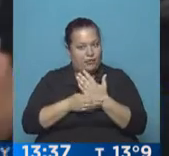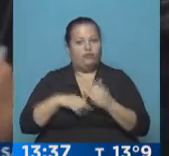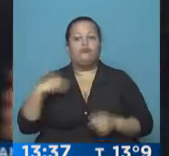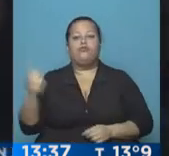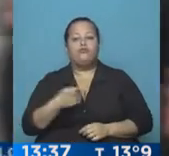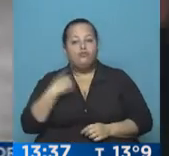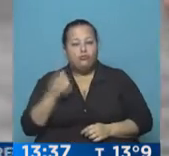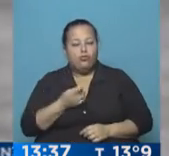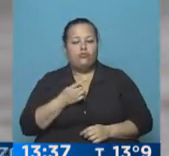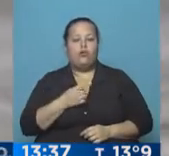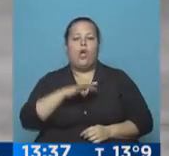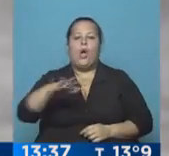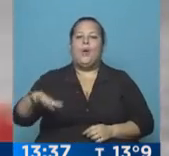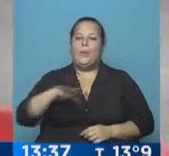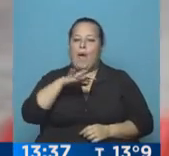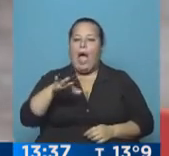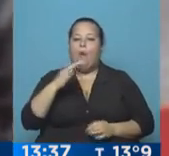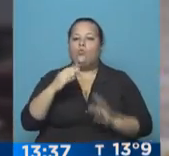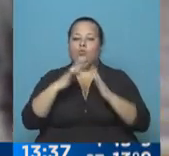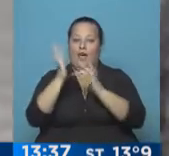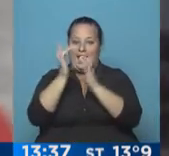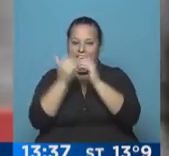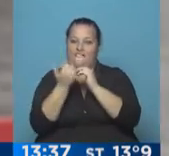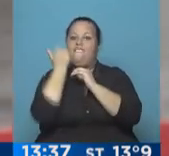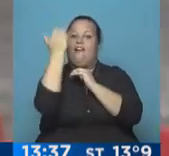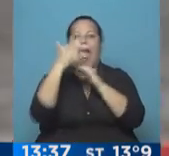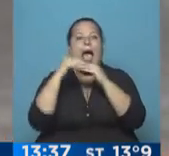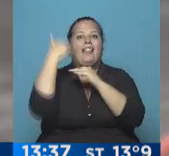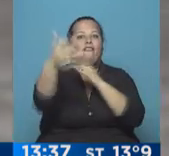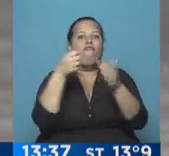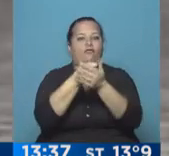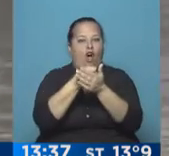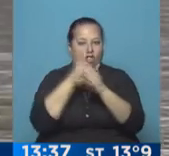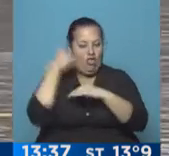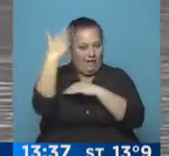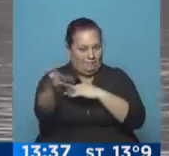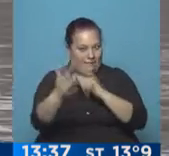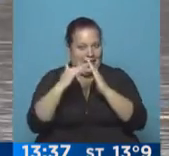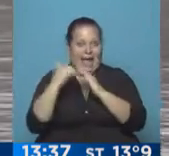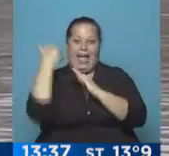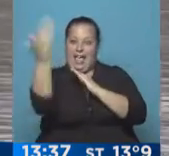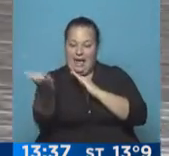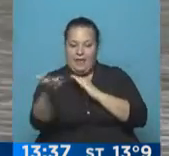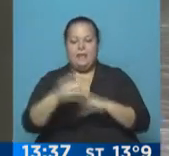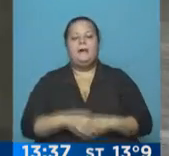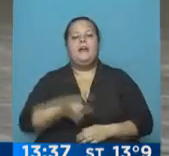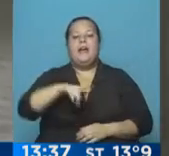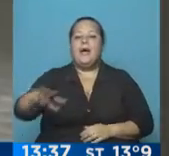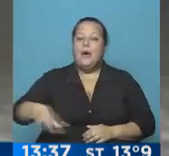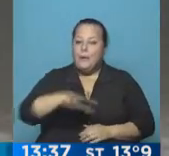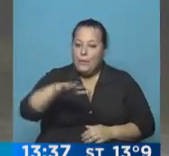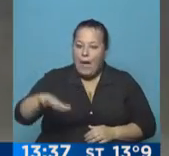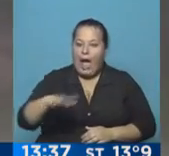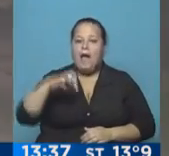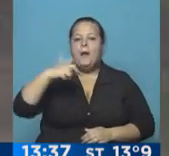estamos en el barrio que está justamente detrás de la capilla detrás de la basílica de luján este barrio el